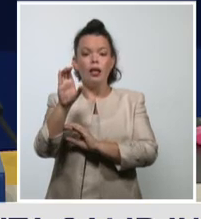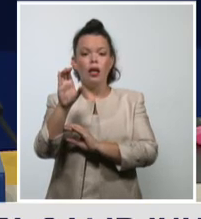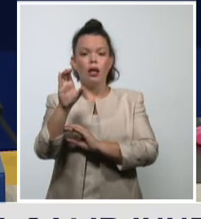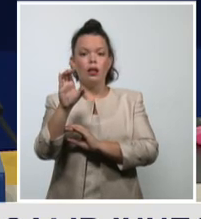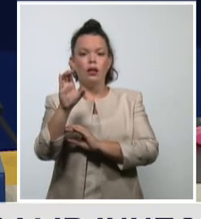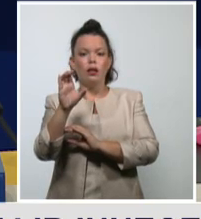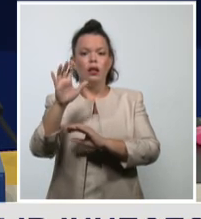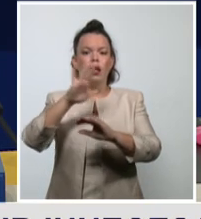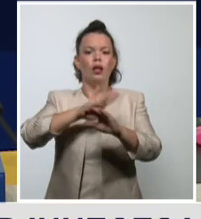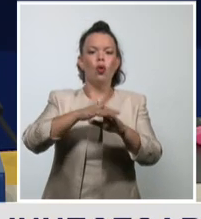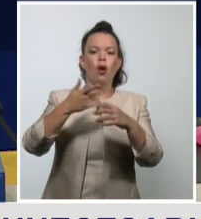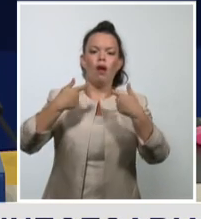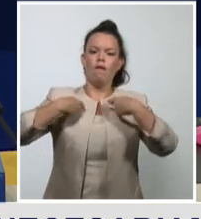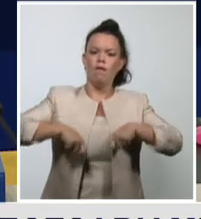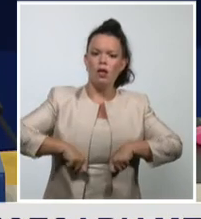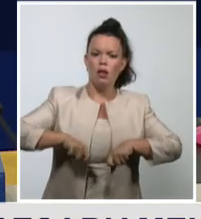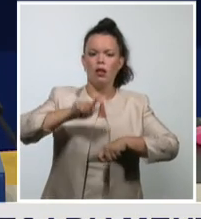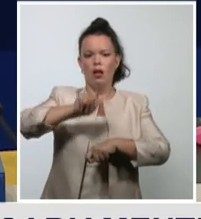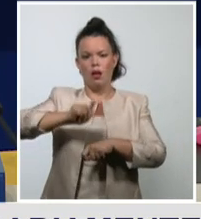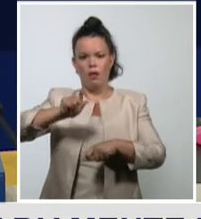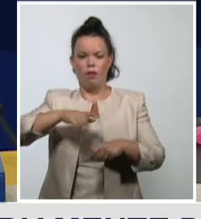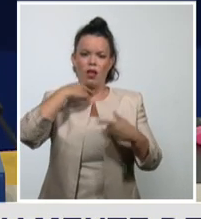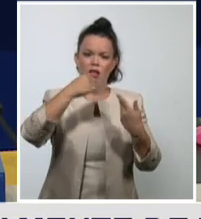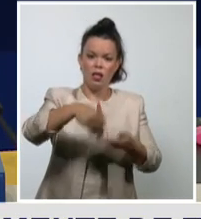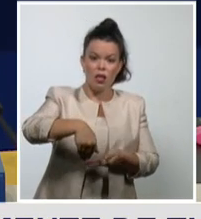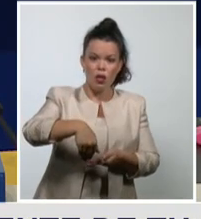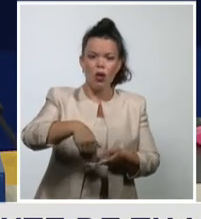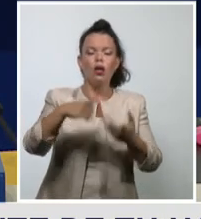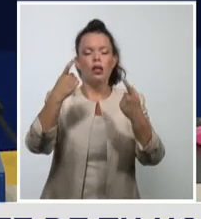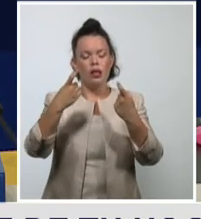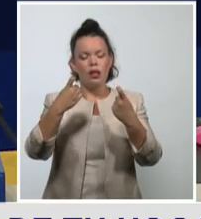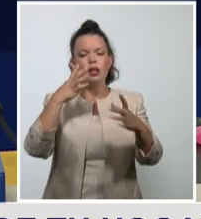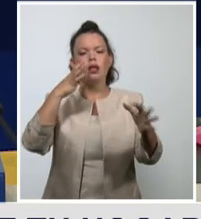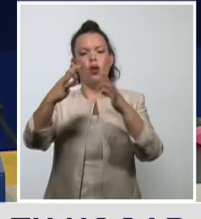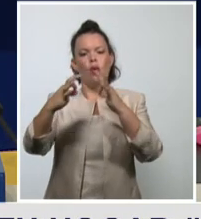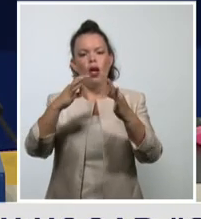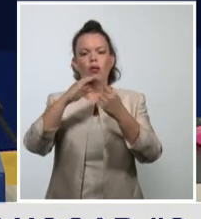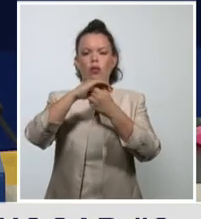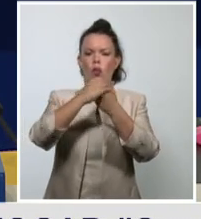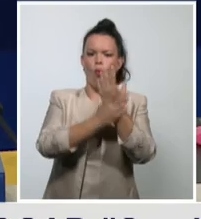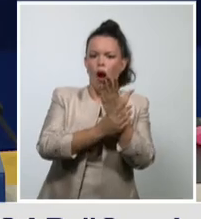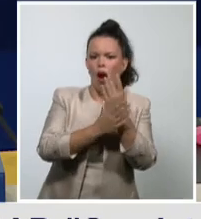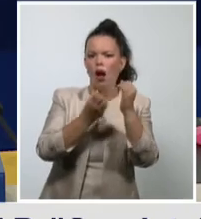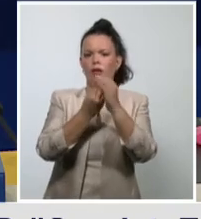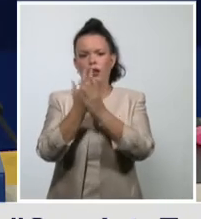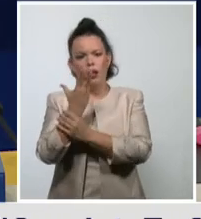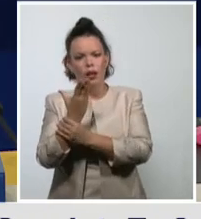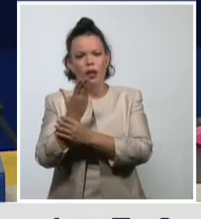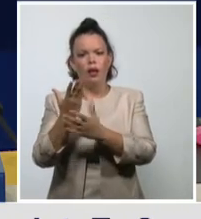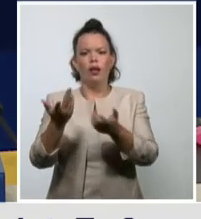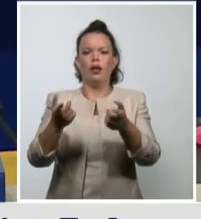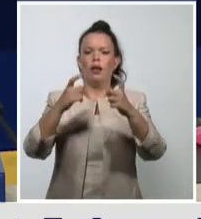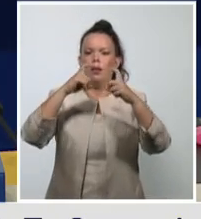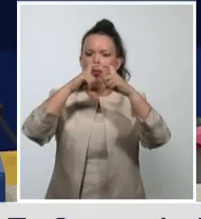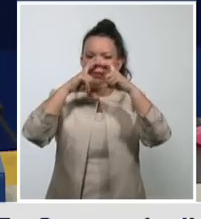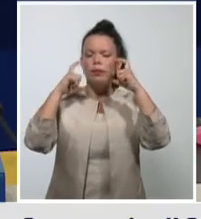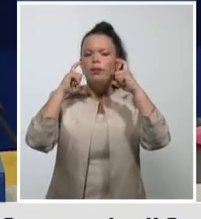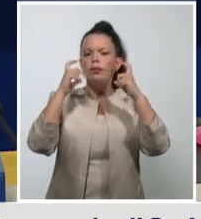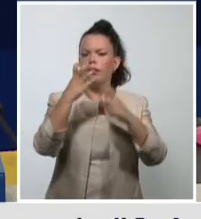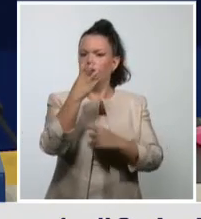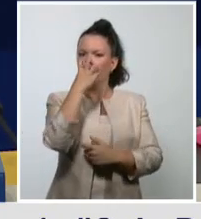con esta enfermedad, pues tienen que utilizar los medios de protección, que son guantes, la mascarilla,